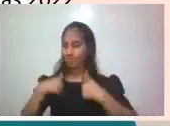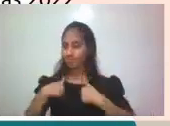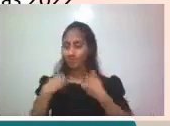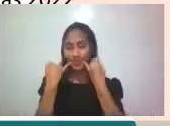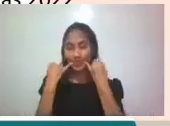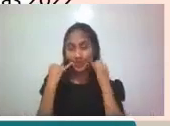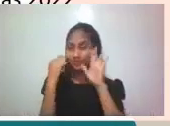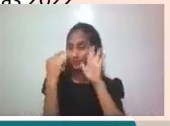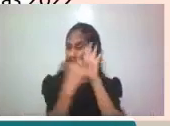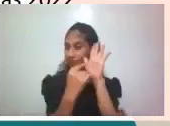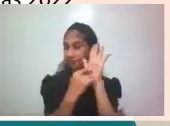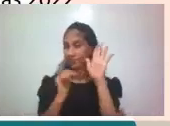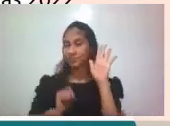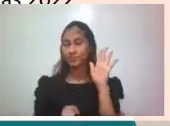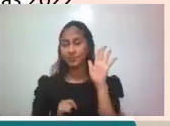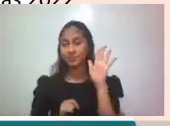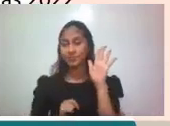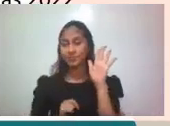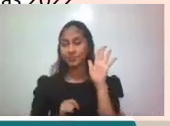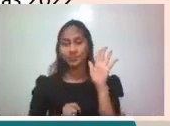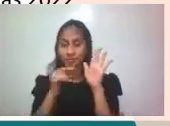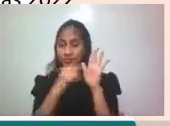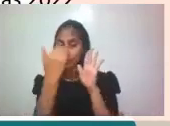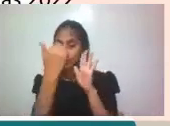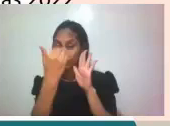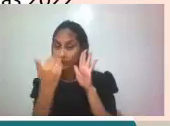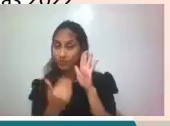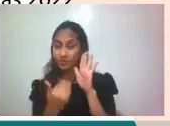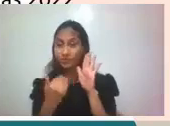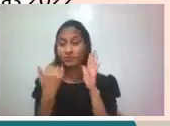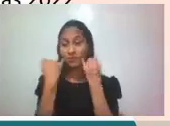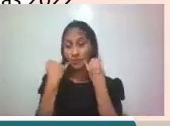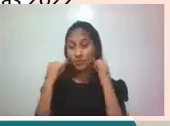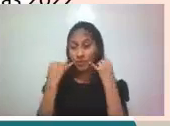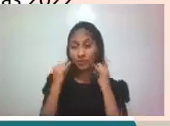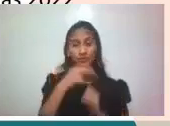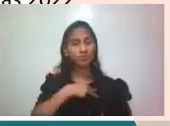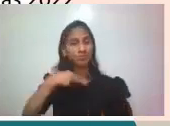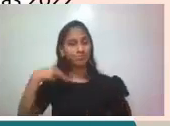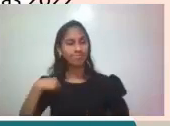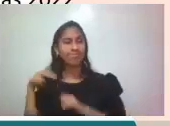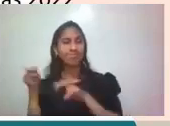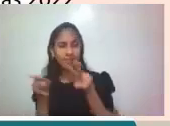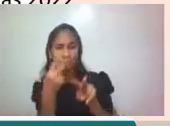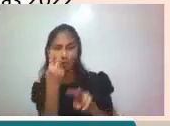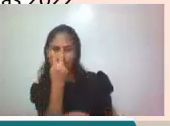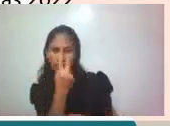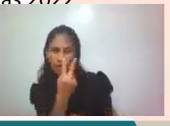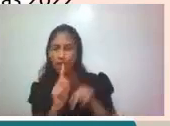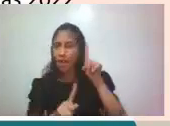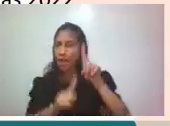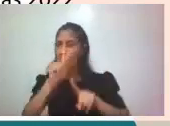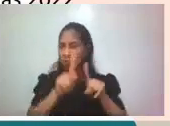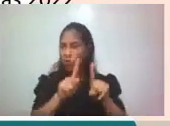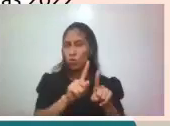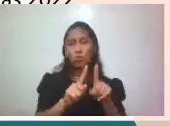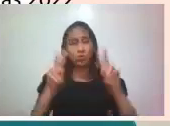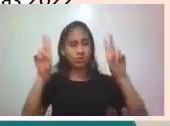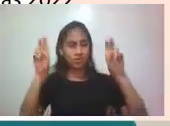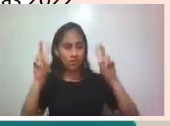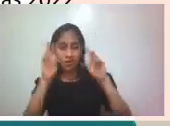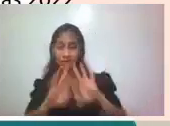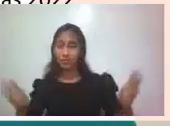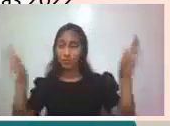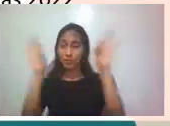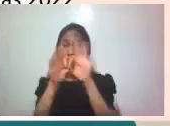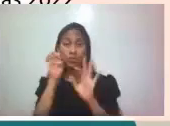información. Bajo estas fuentes de información, nosotros consideramos algunos criterios importantes, por